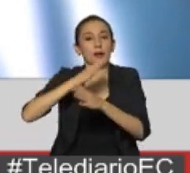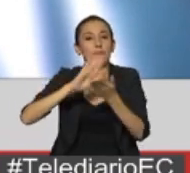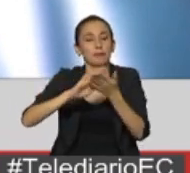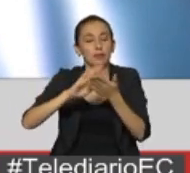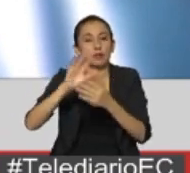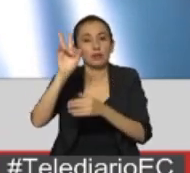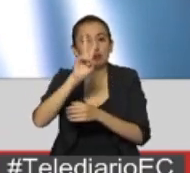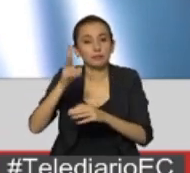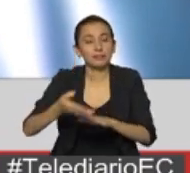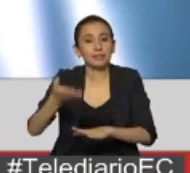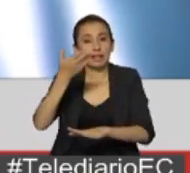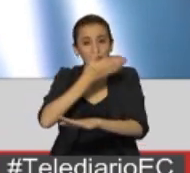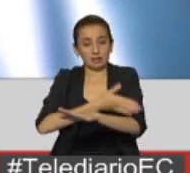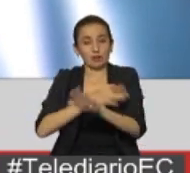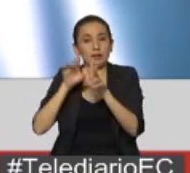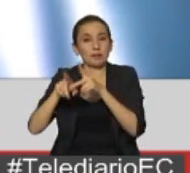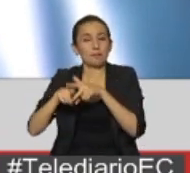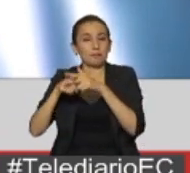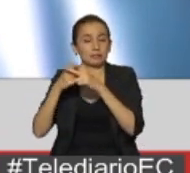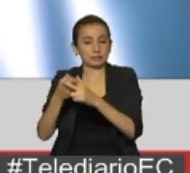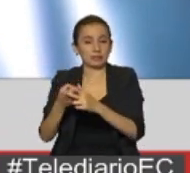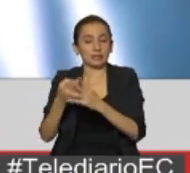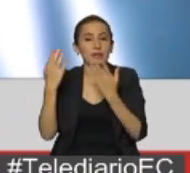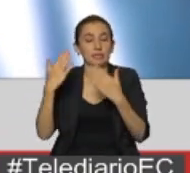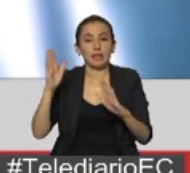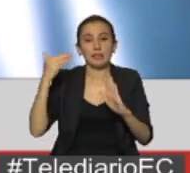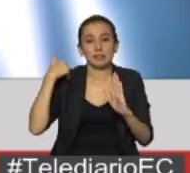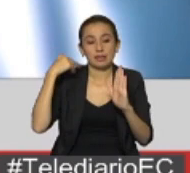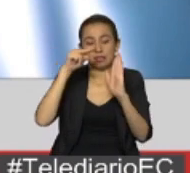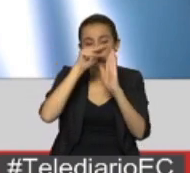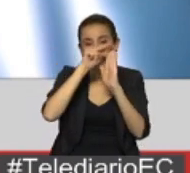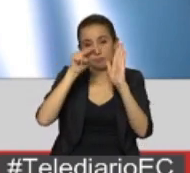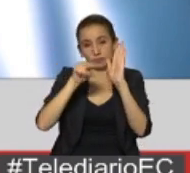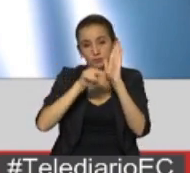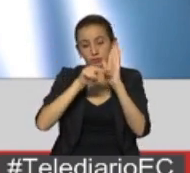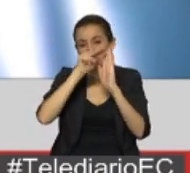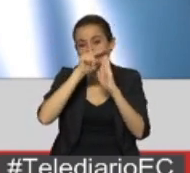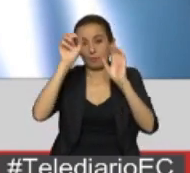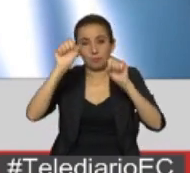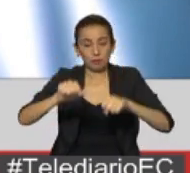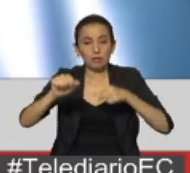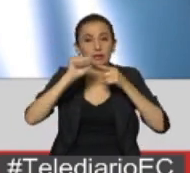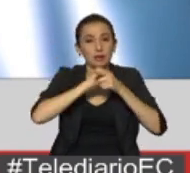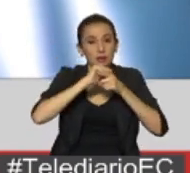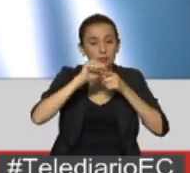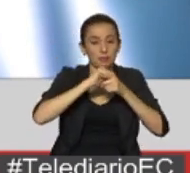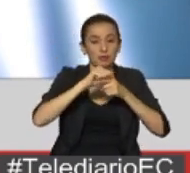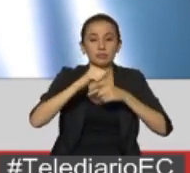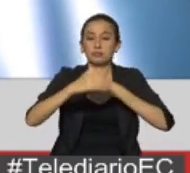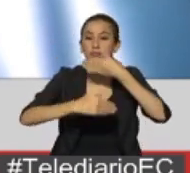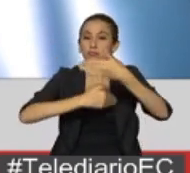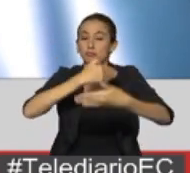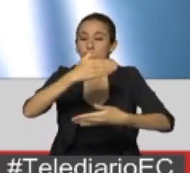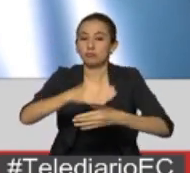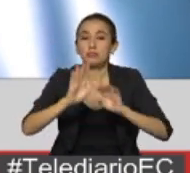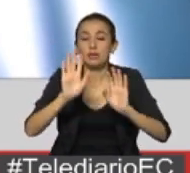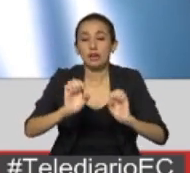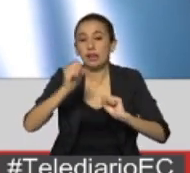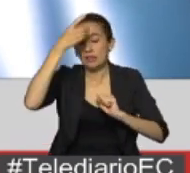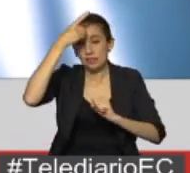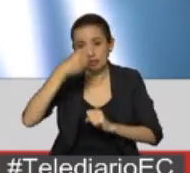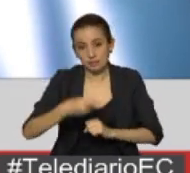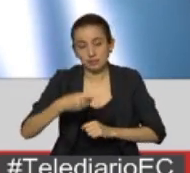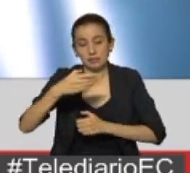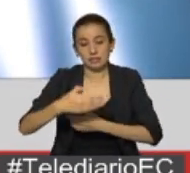Con ello tenemos ya la normativa en posibilidad de aplicarla a partir de que el directorio ha decidido esto